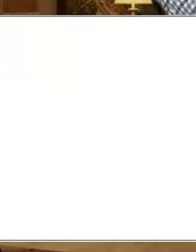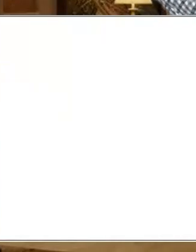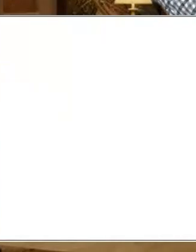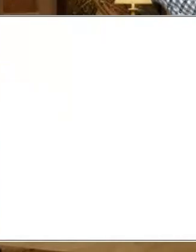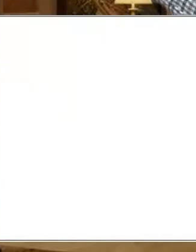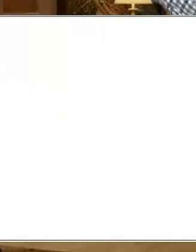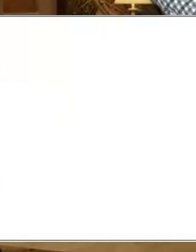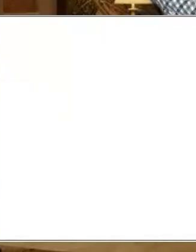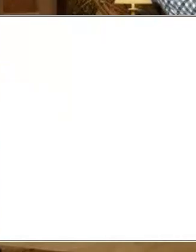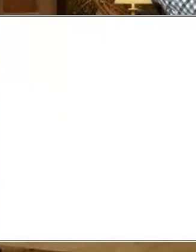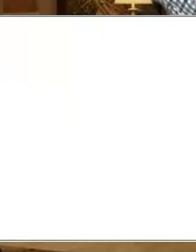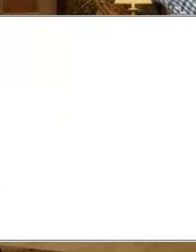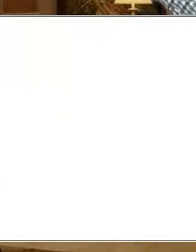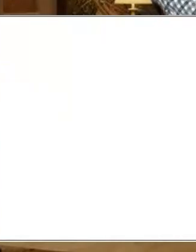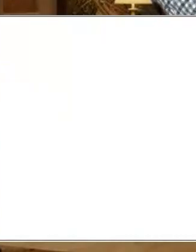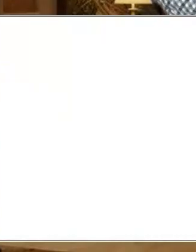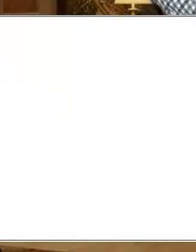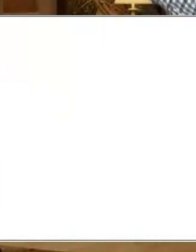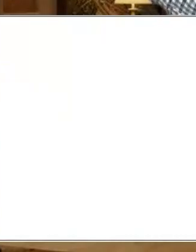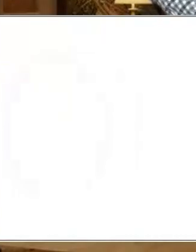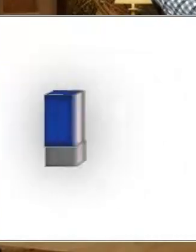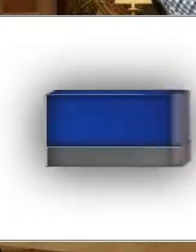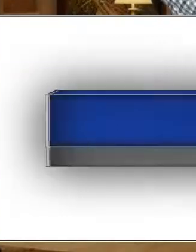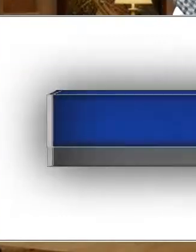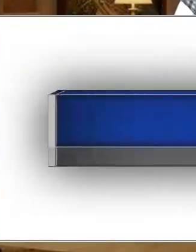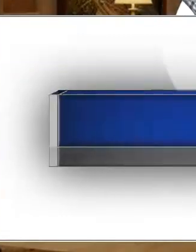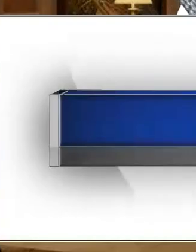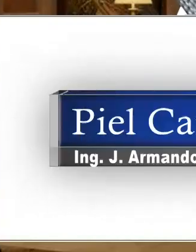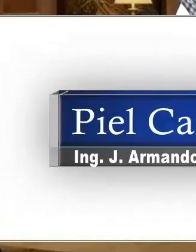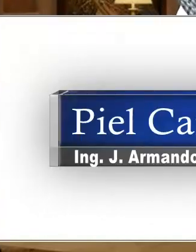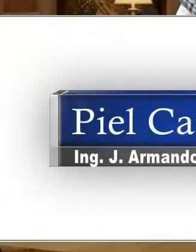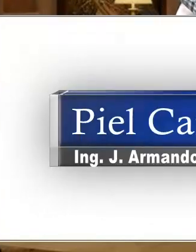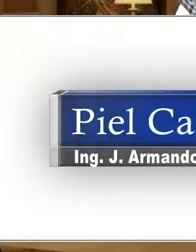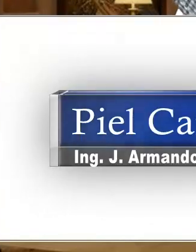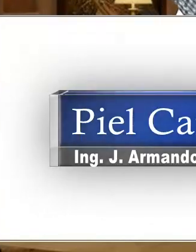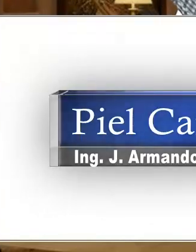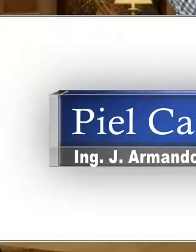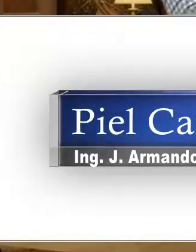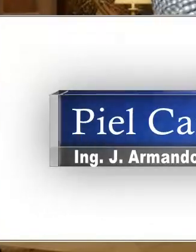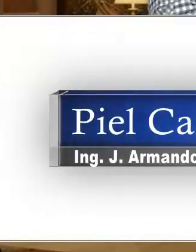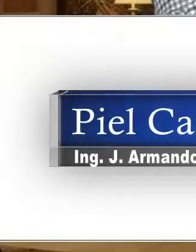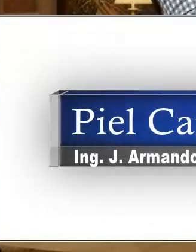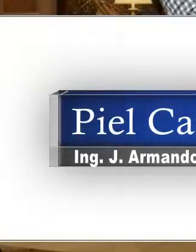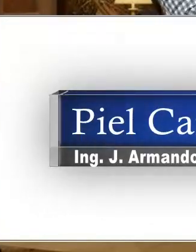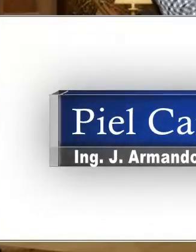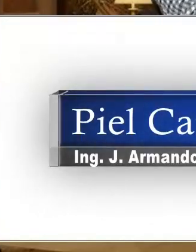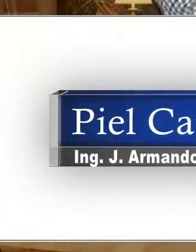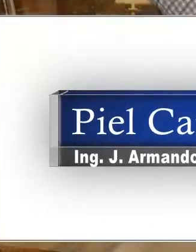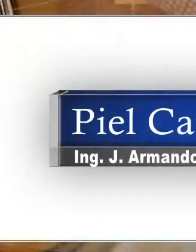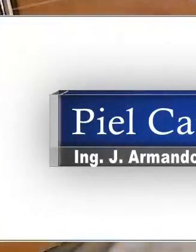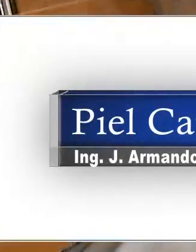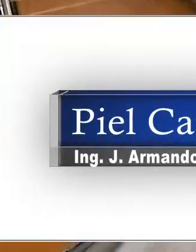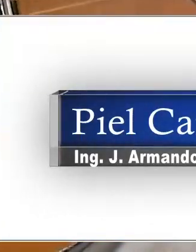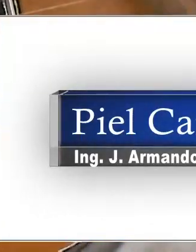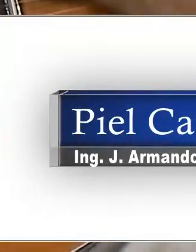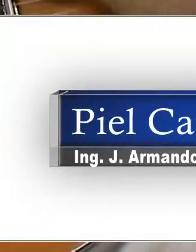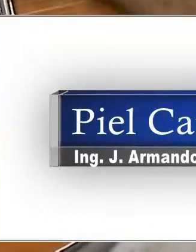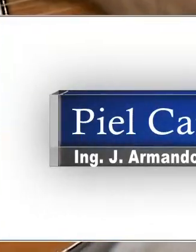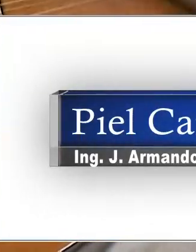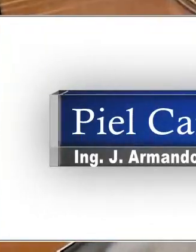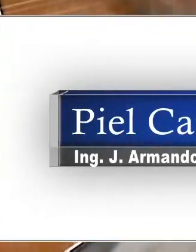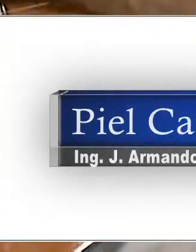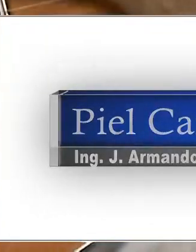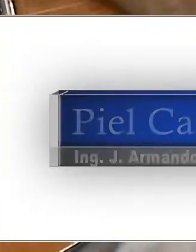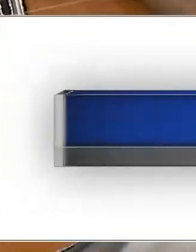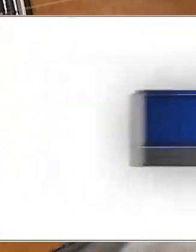negro de tus ojos que no muera, y el canela de tu piel se quede igual. Me importas tú y